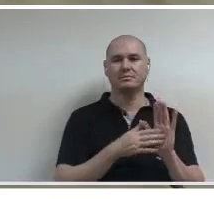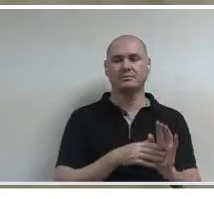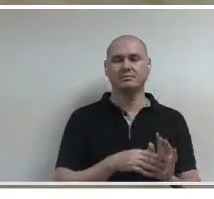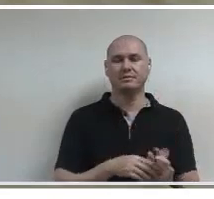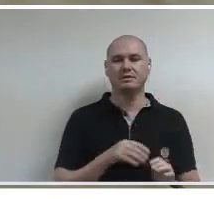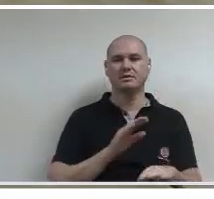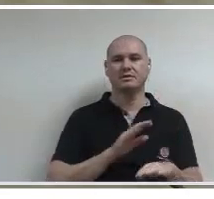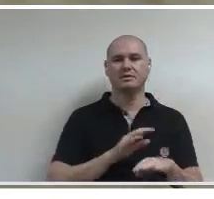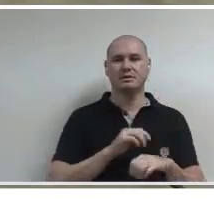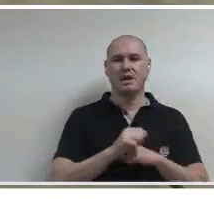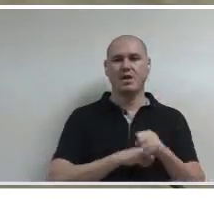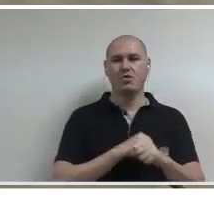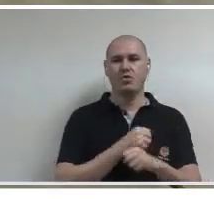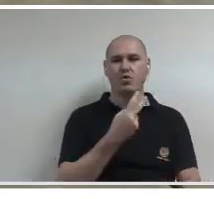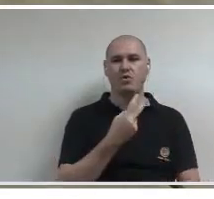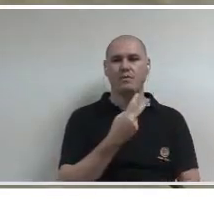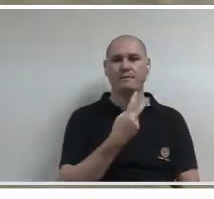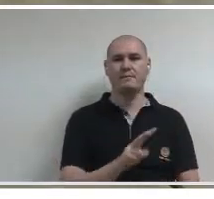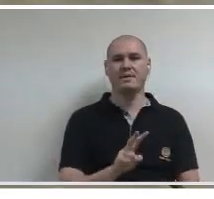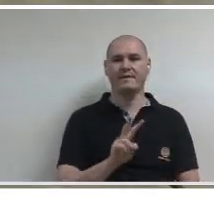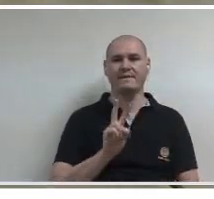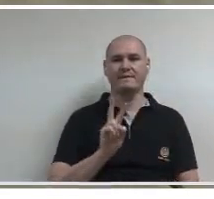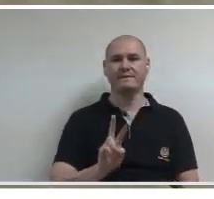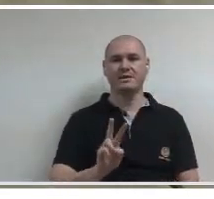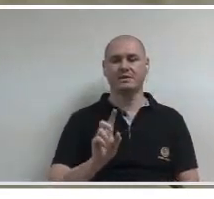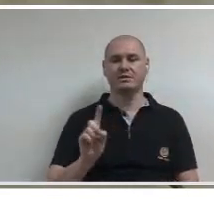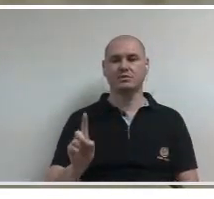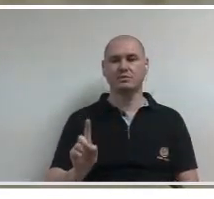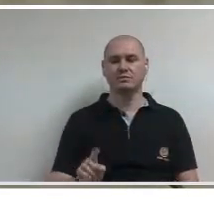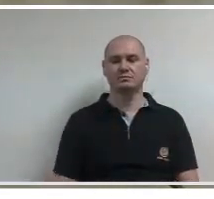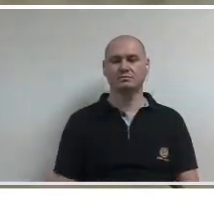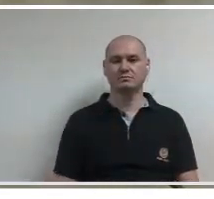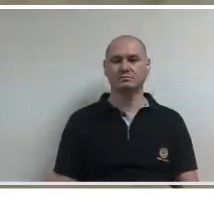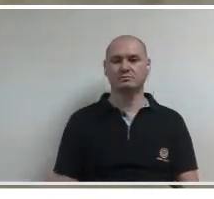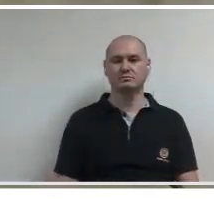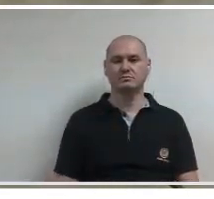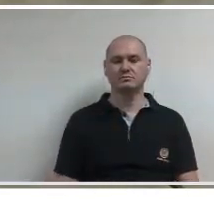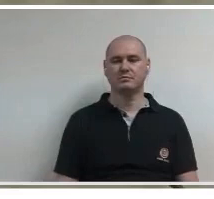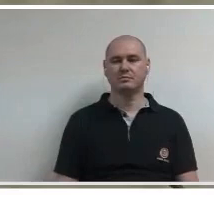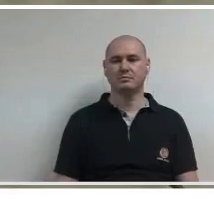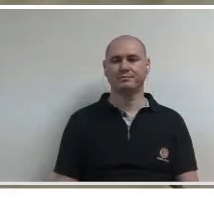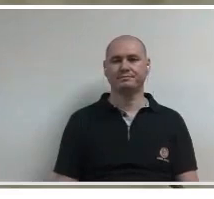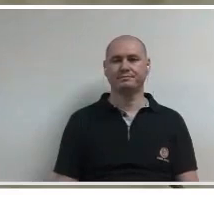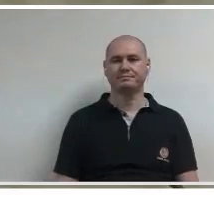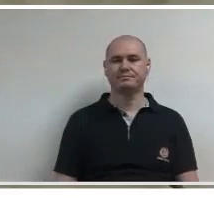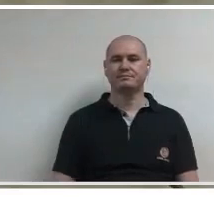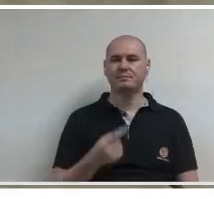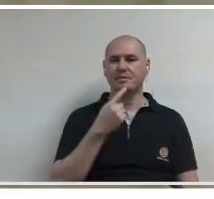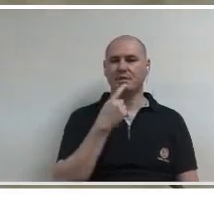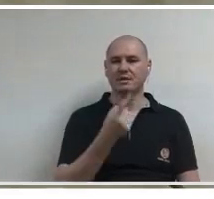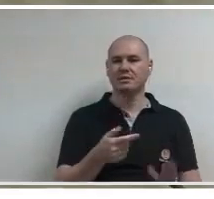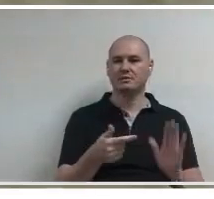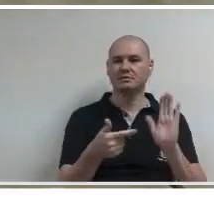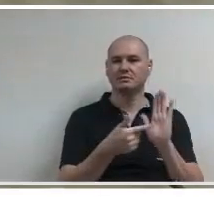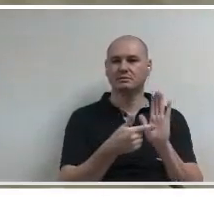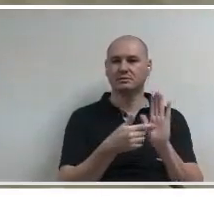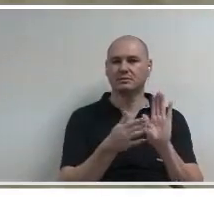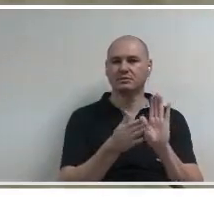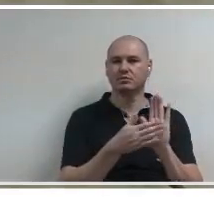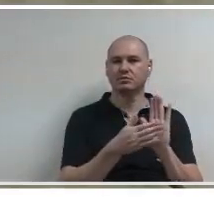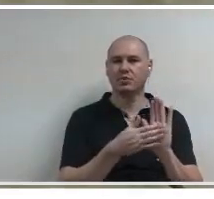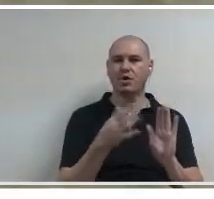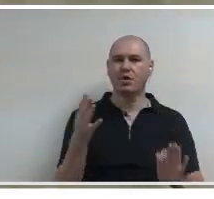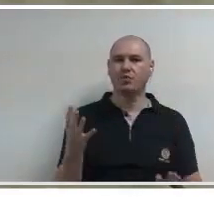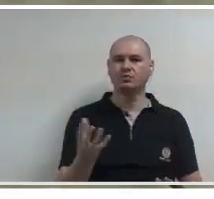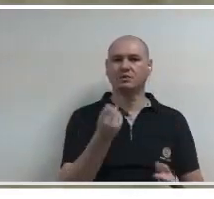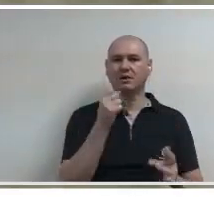Y el decreto del Poder Ejecutivo. Acordar 1507, ahí 5071, 4 de abril, Guareva, 2021, de Guareva.